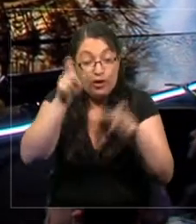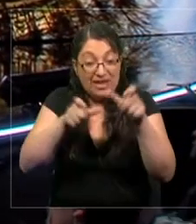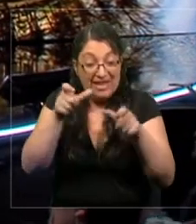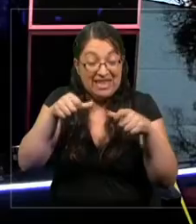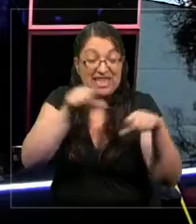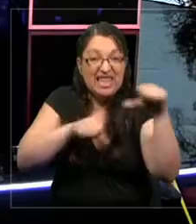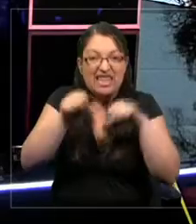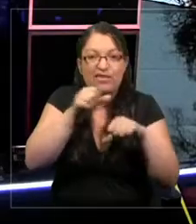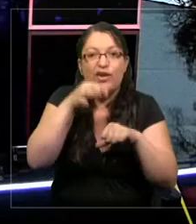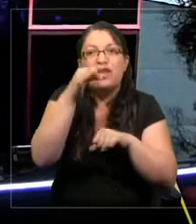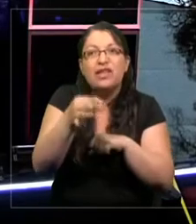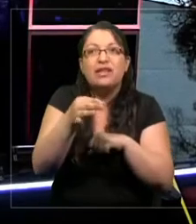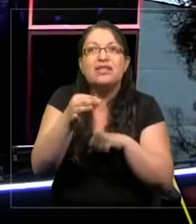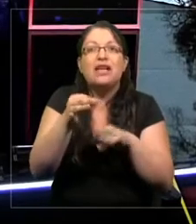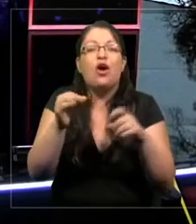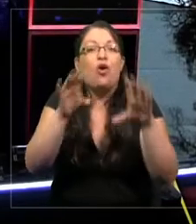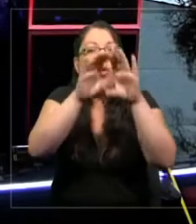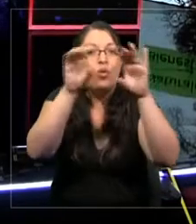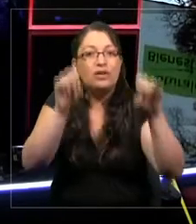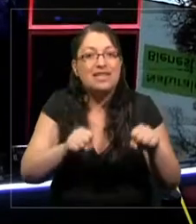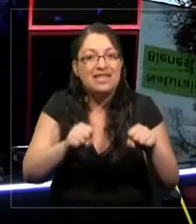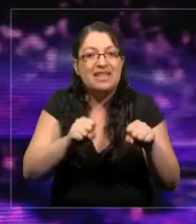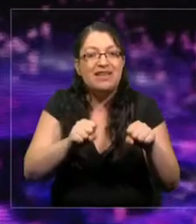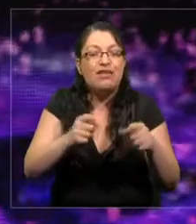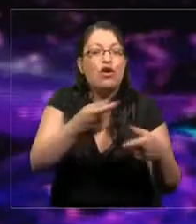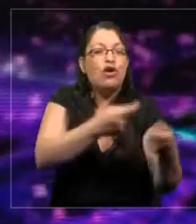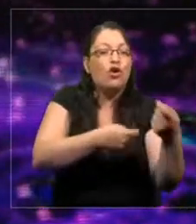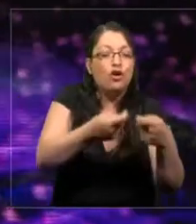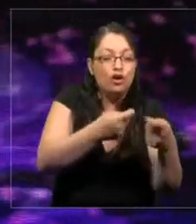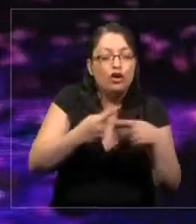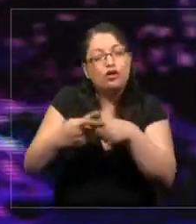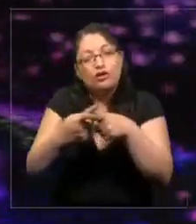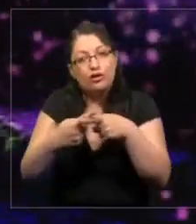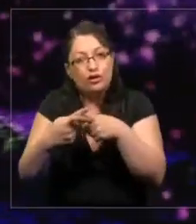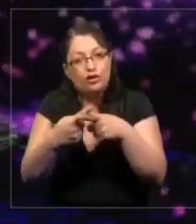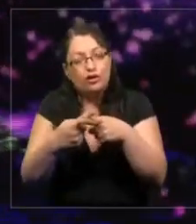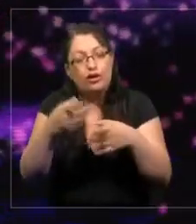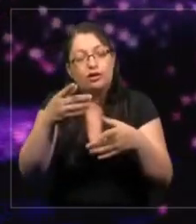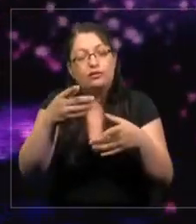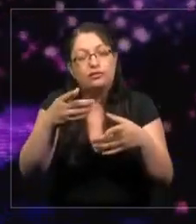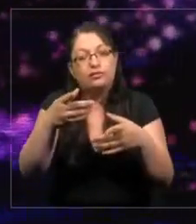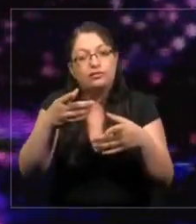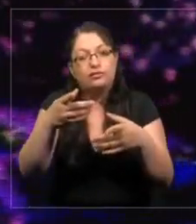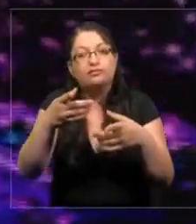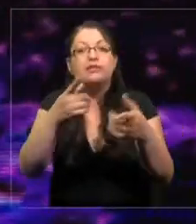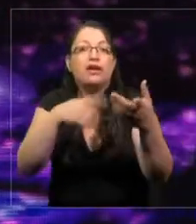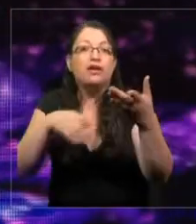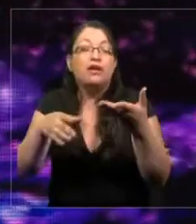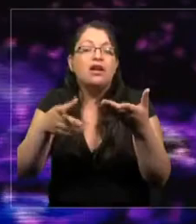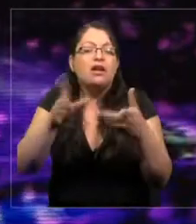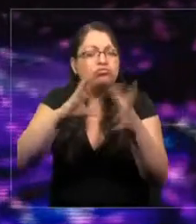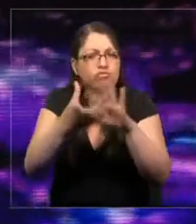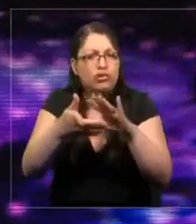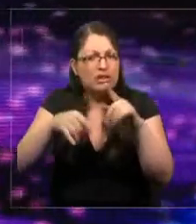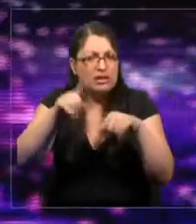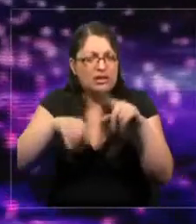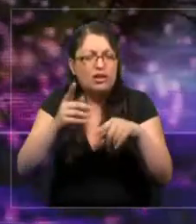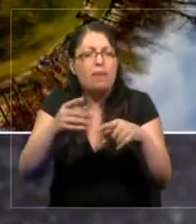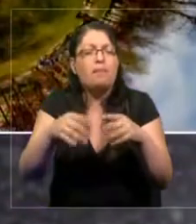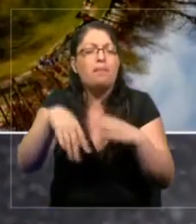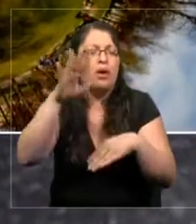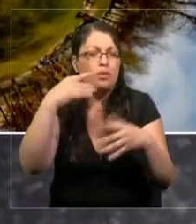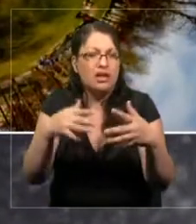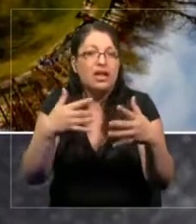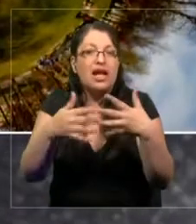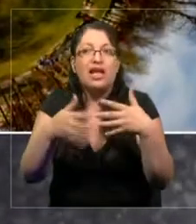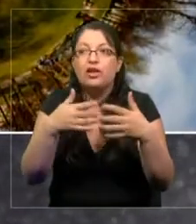llaman un único sistema socio ecológico en donde una de las partes fundamentales es la naturaleza